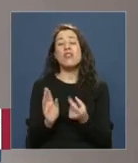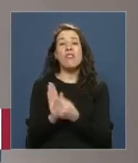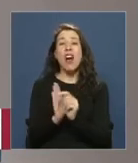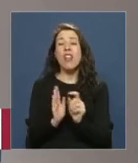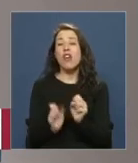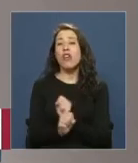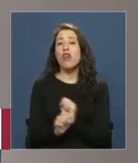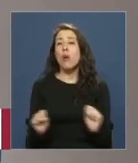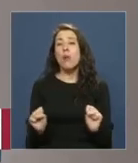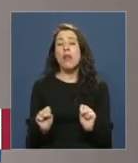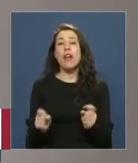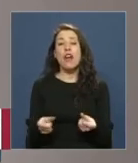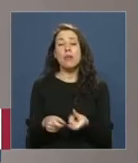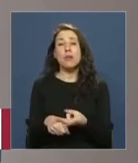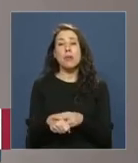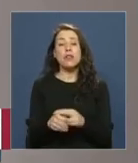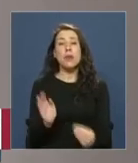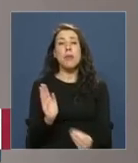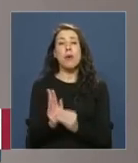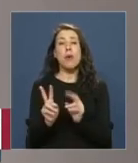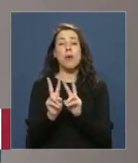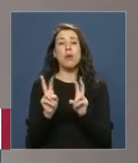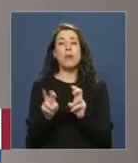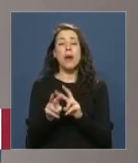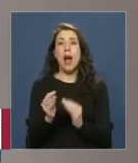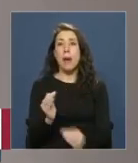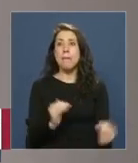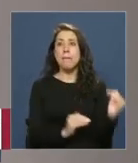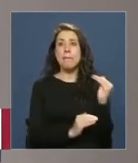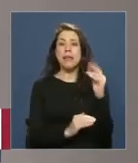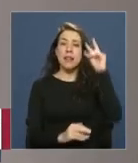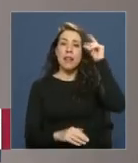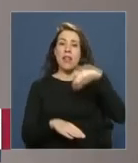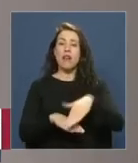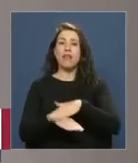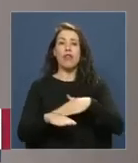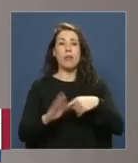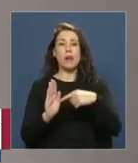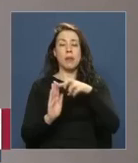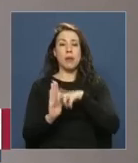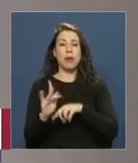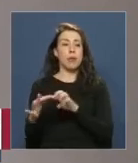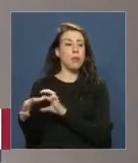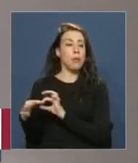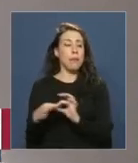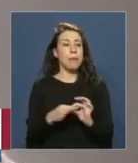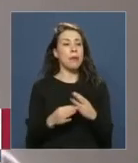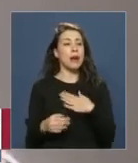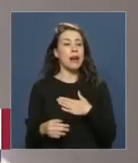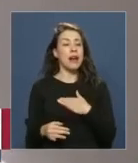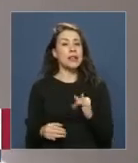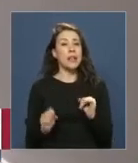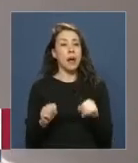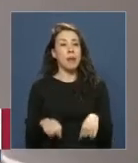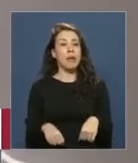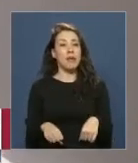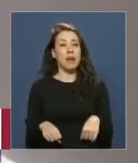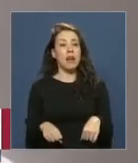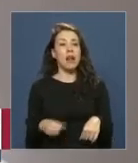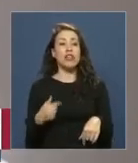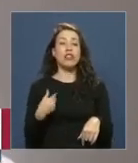es posible que la mixta agregue una materia que vaya más allá de las ideas matriz del proyecto. Es por eso, presidente, que queriendo aprobar, yo en